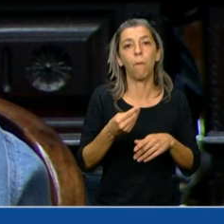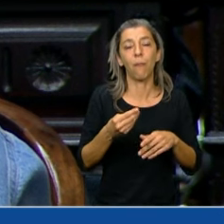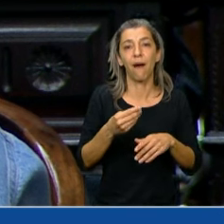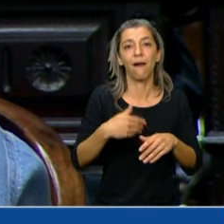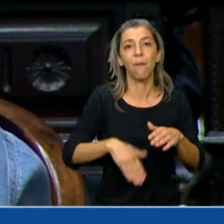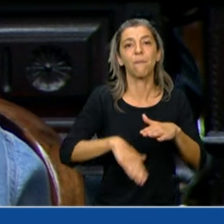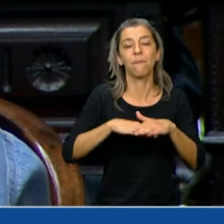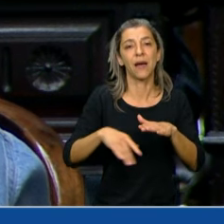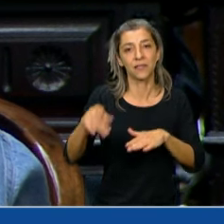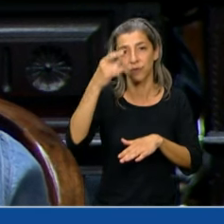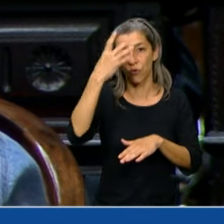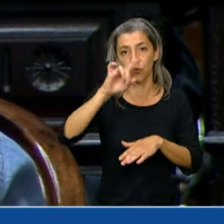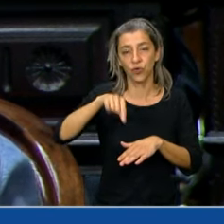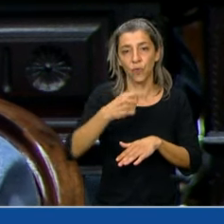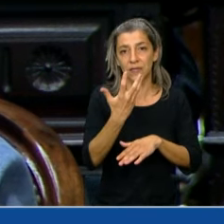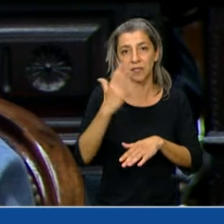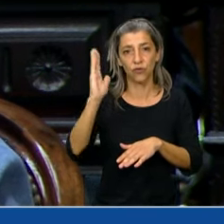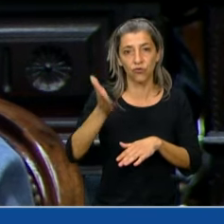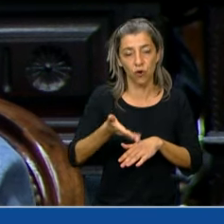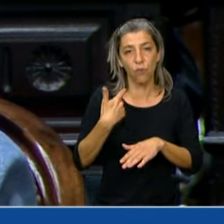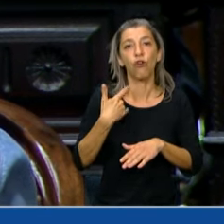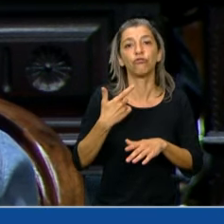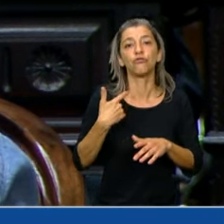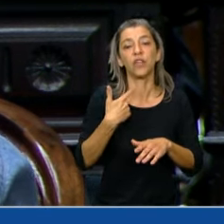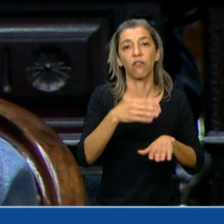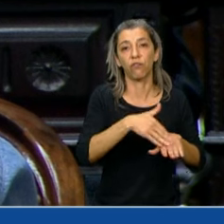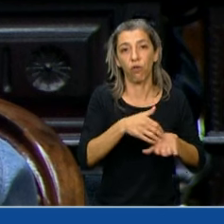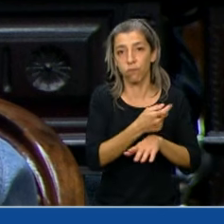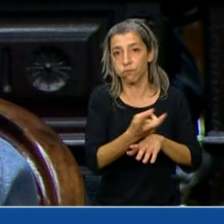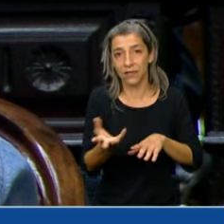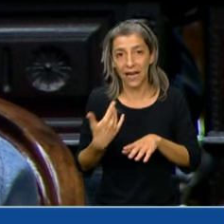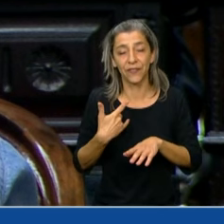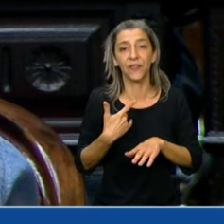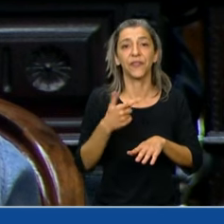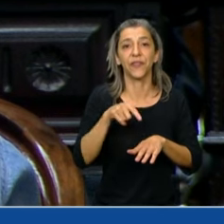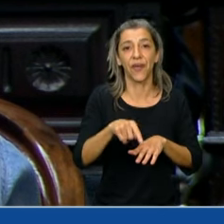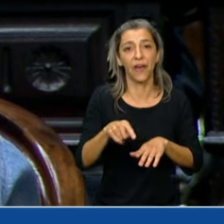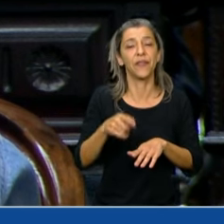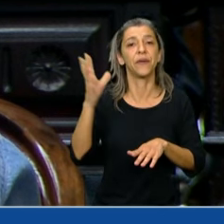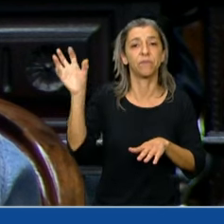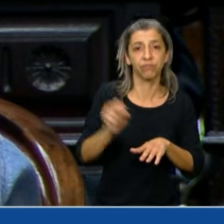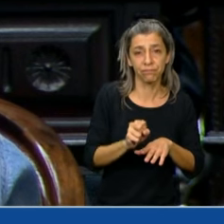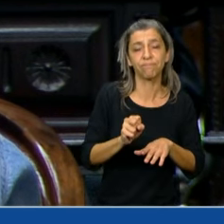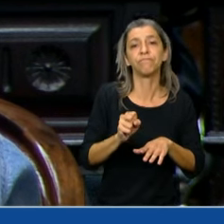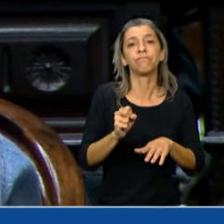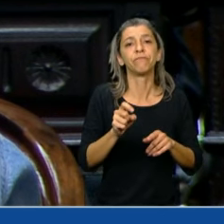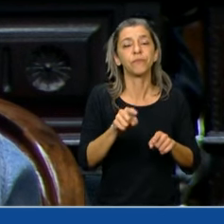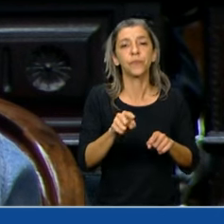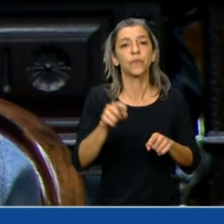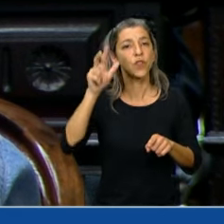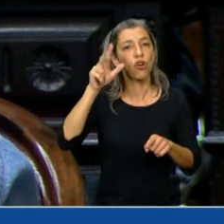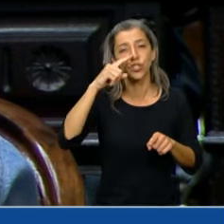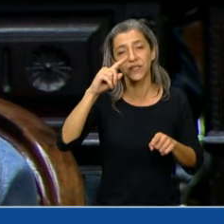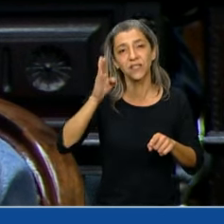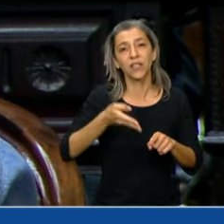un 12,5 para la cantidad total de pares de calzado que se importen al país terminados y un proporcional mínimo que provenda un